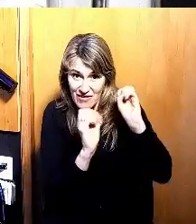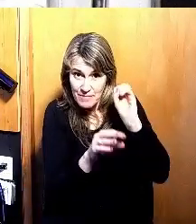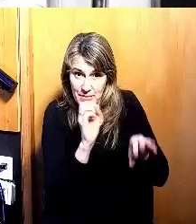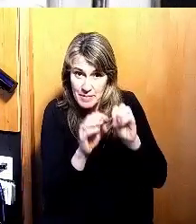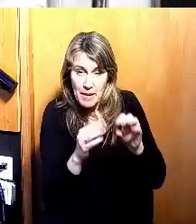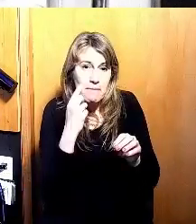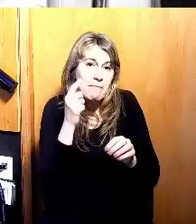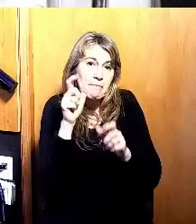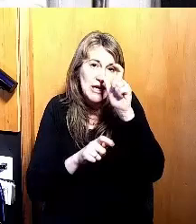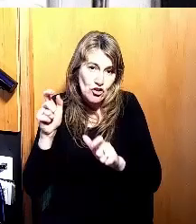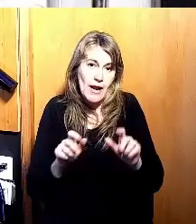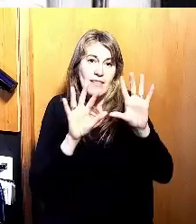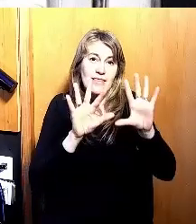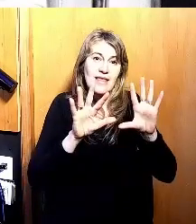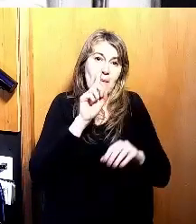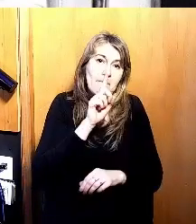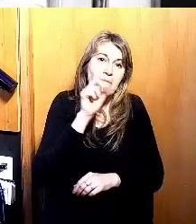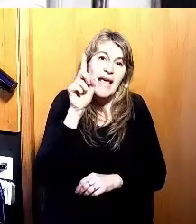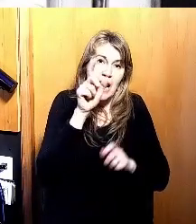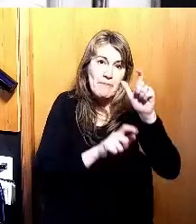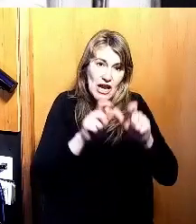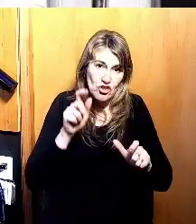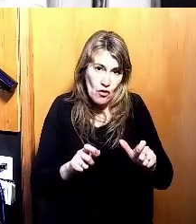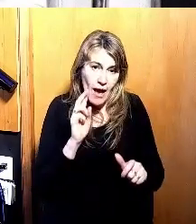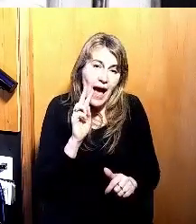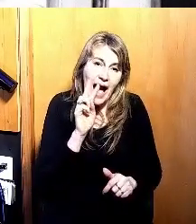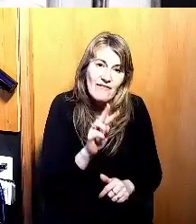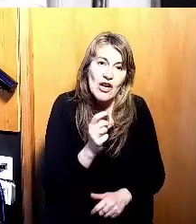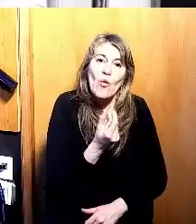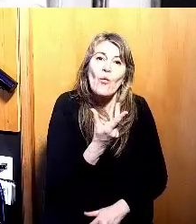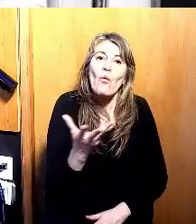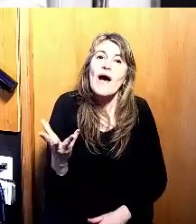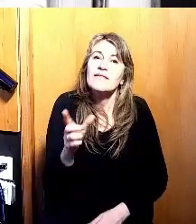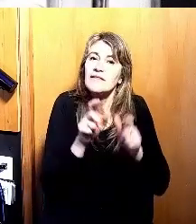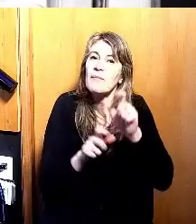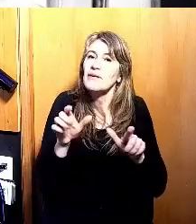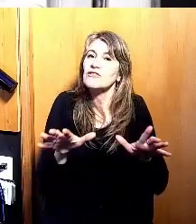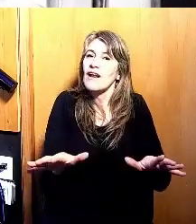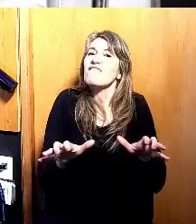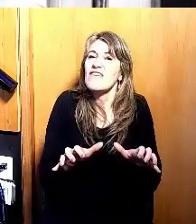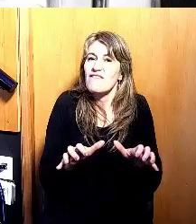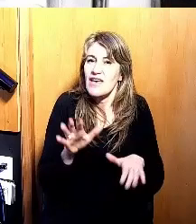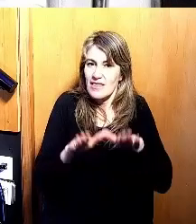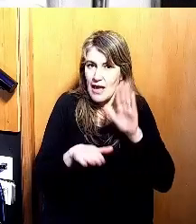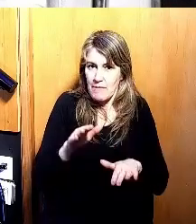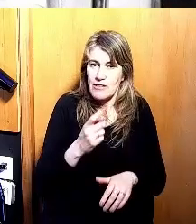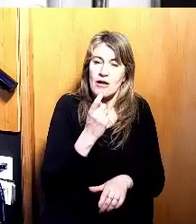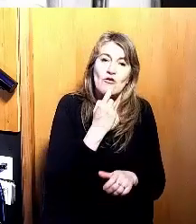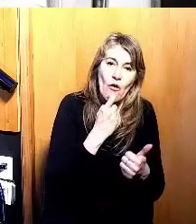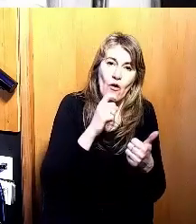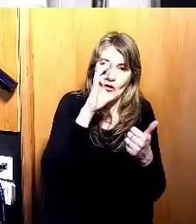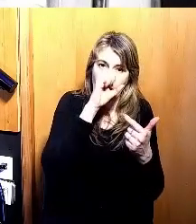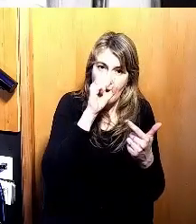10.000 habitantes, qué tan bien estamos o qué tan mal estamos en función de cuánta gente vive ahí. Eso, se ve en rojo, en naranja,